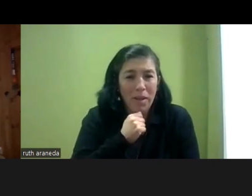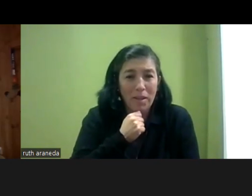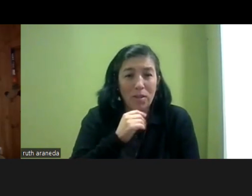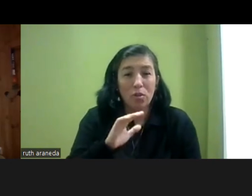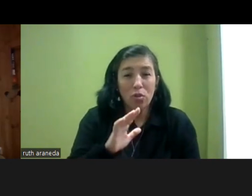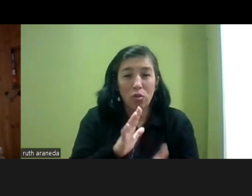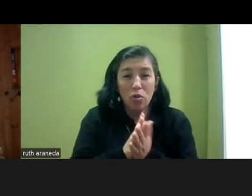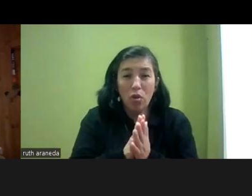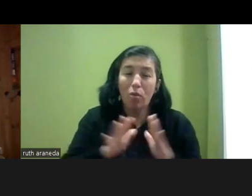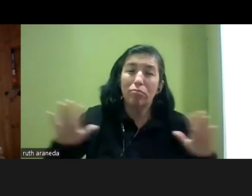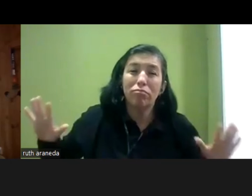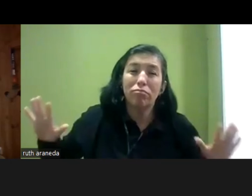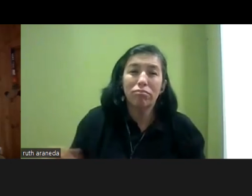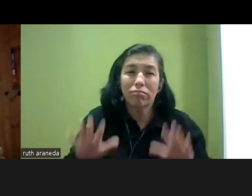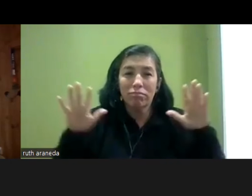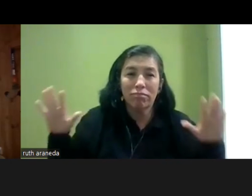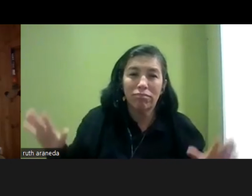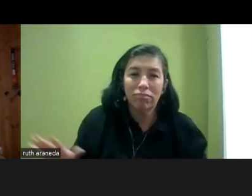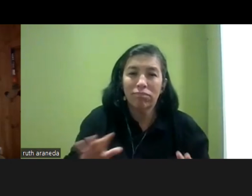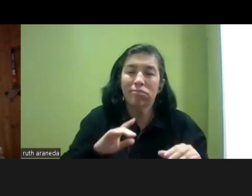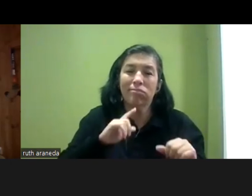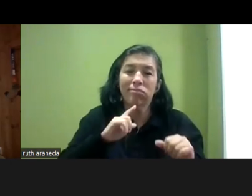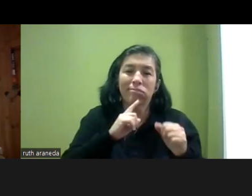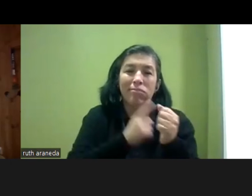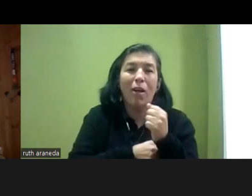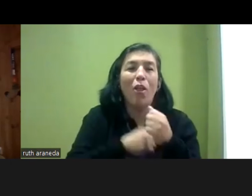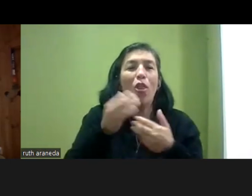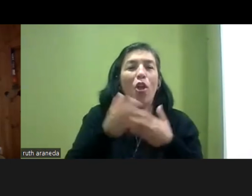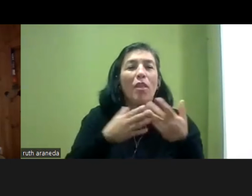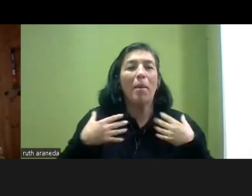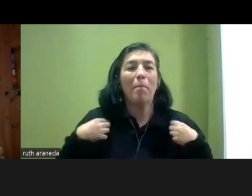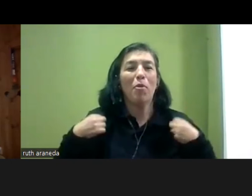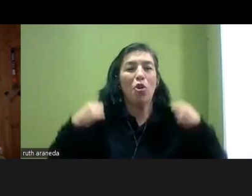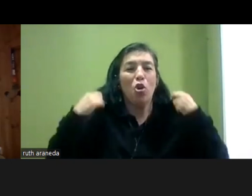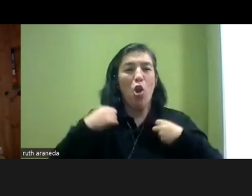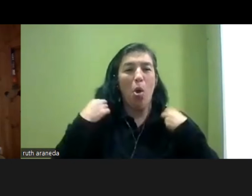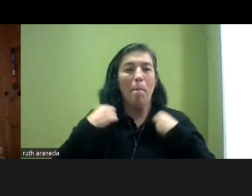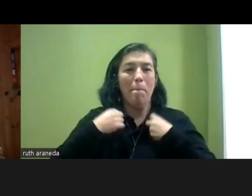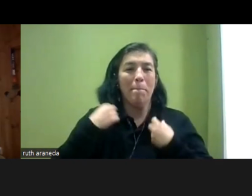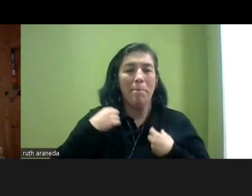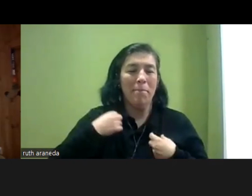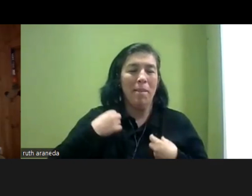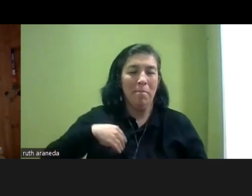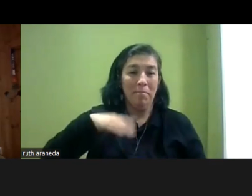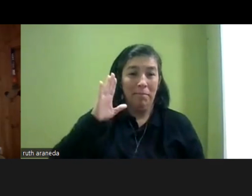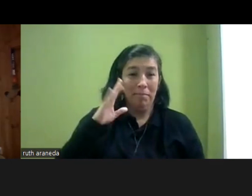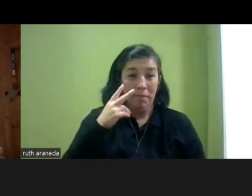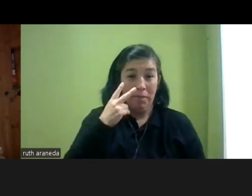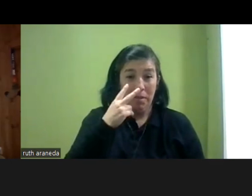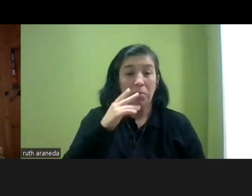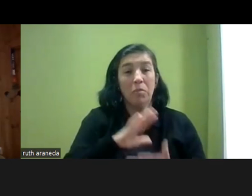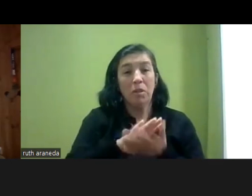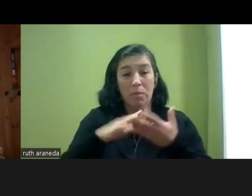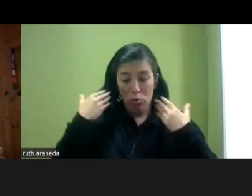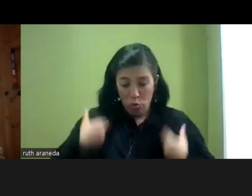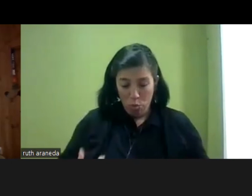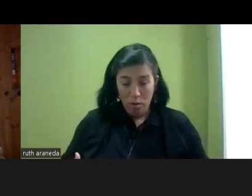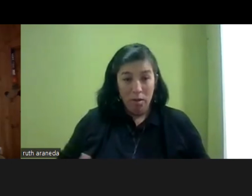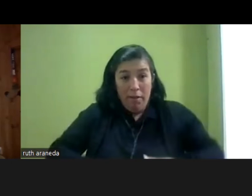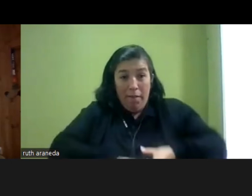se pone en la vestimenta, que como ustedes vieron, aparte de la túnica, está la